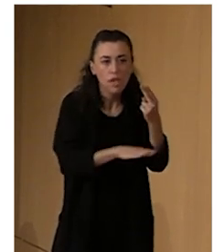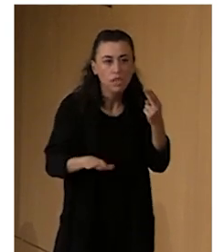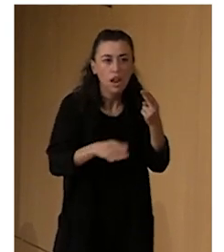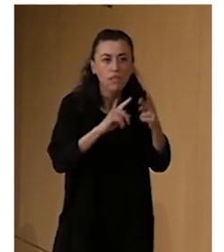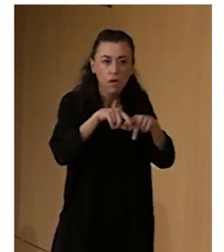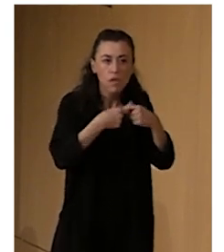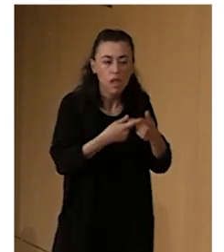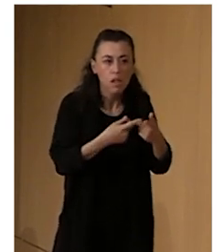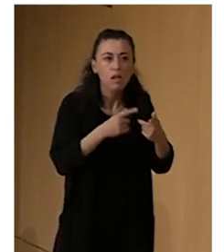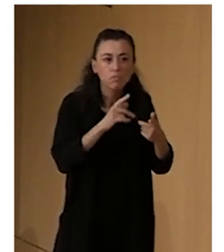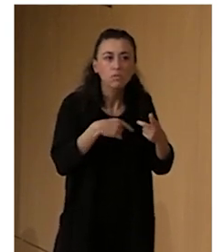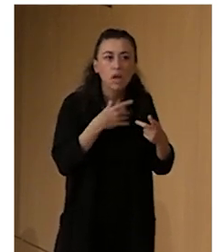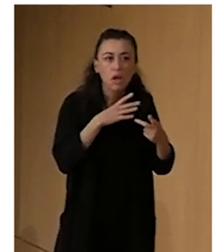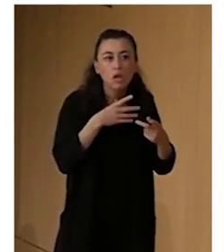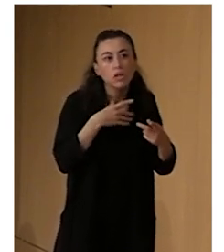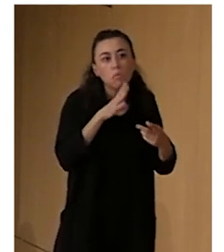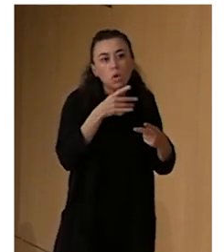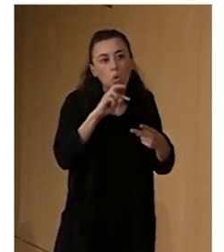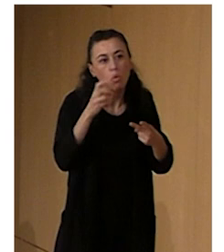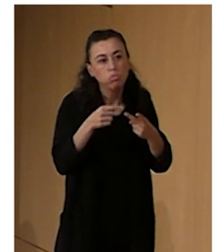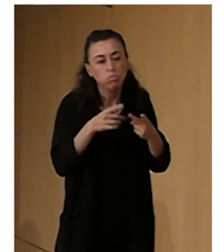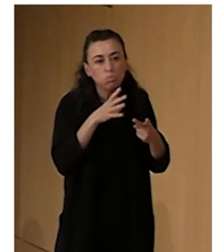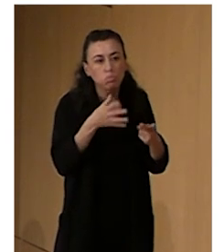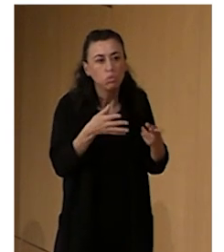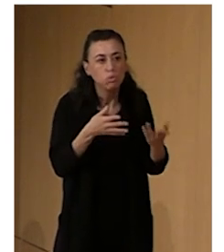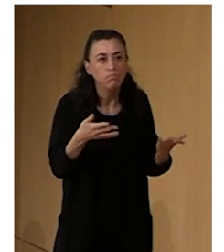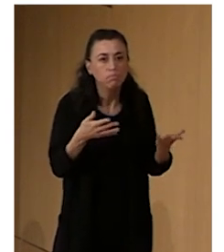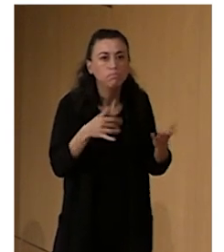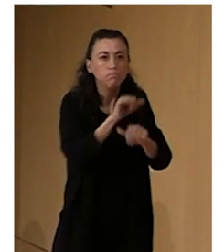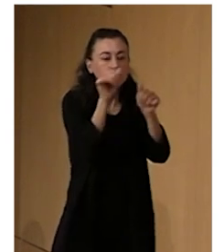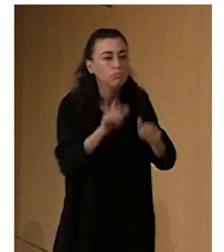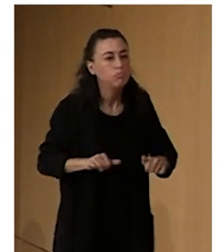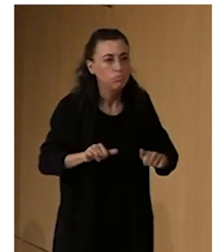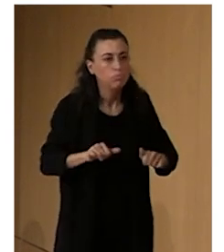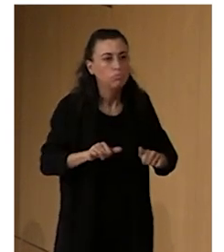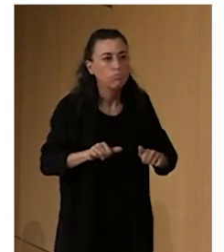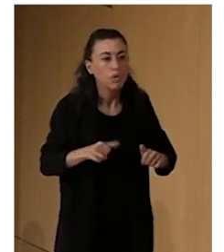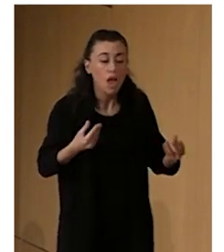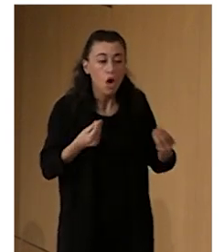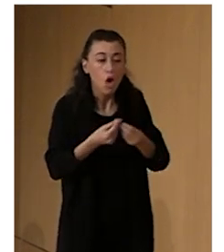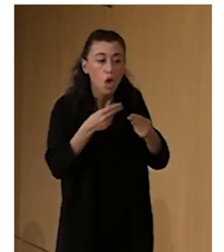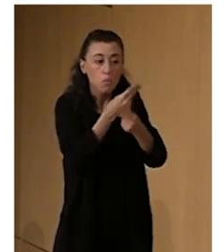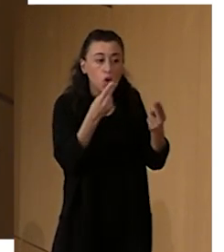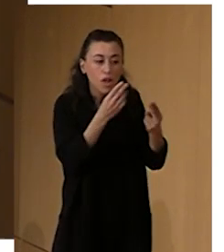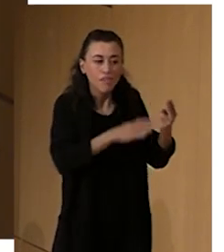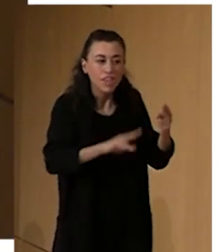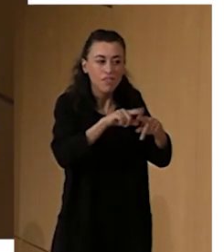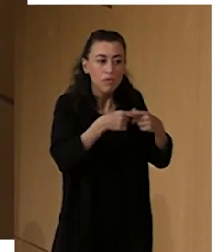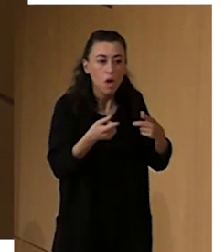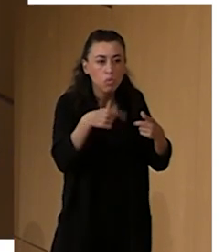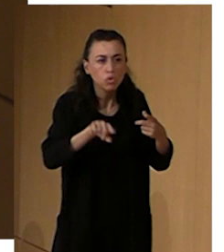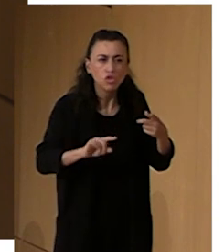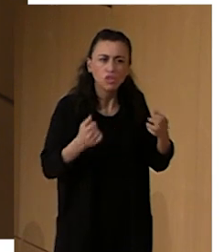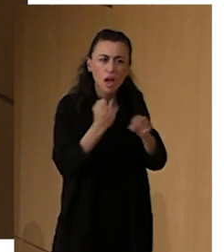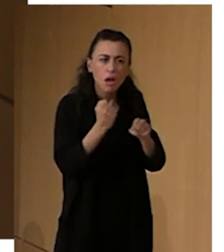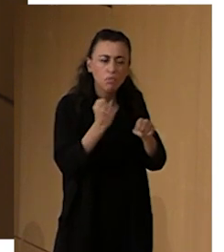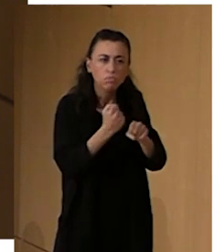familiar y dos por la manera con la que trabajáis con este público infantil y familiar pero desde una manera